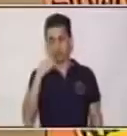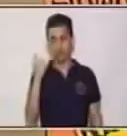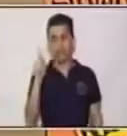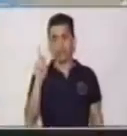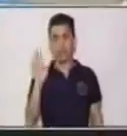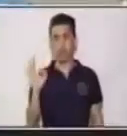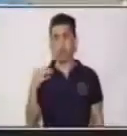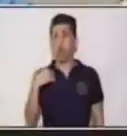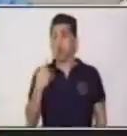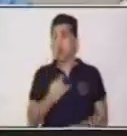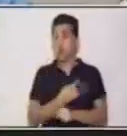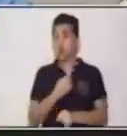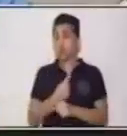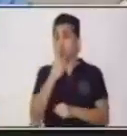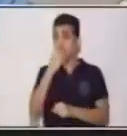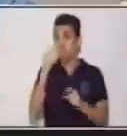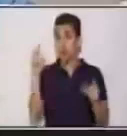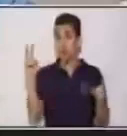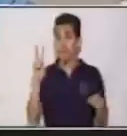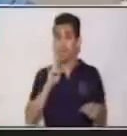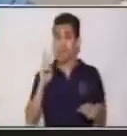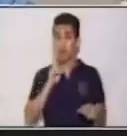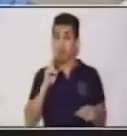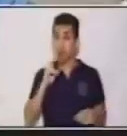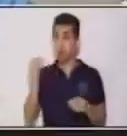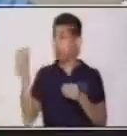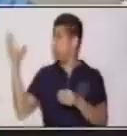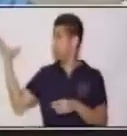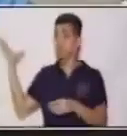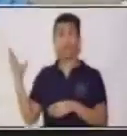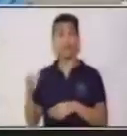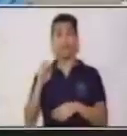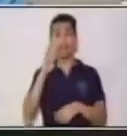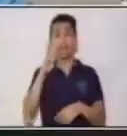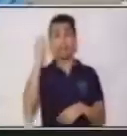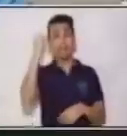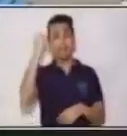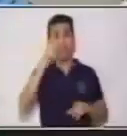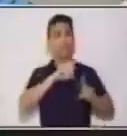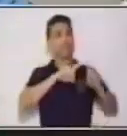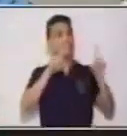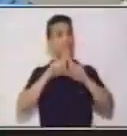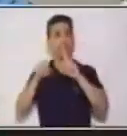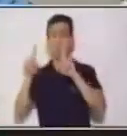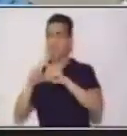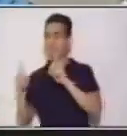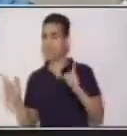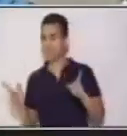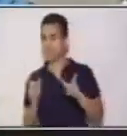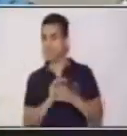verbo para expresar tres ideas distintas, pero estamos